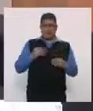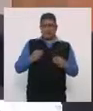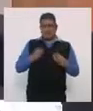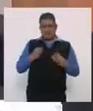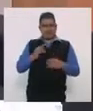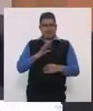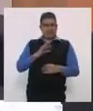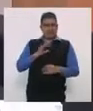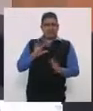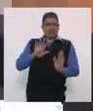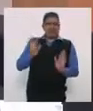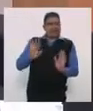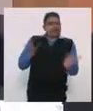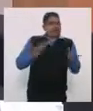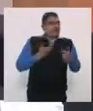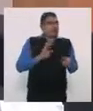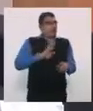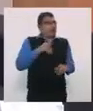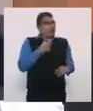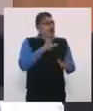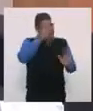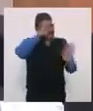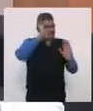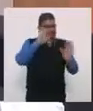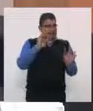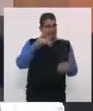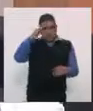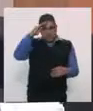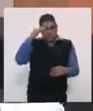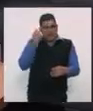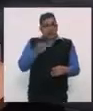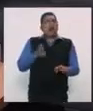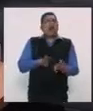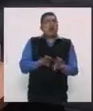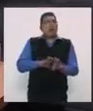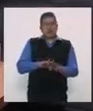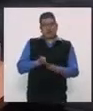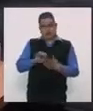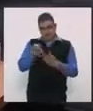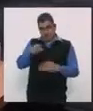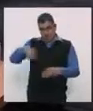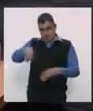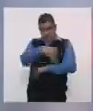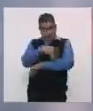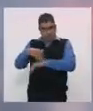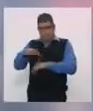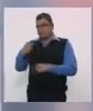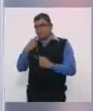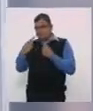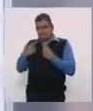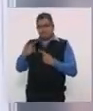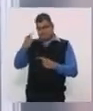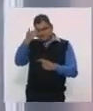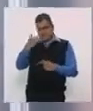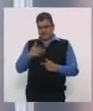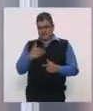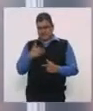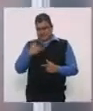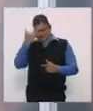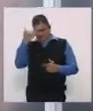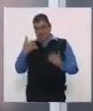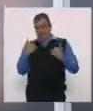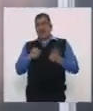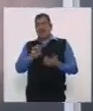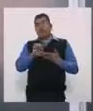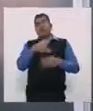o terror que nos da hablar de la muerte o pensar en ella? Claro, yo creo que en familia aprender a aceptando las pequeñas pérdidas